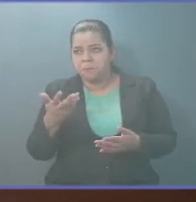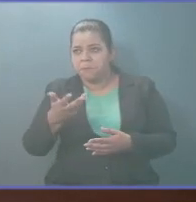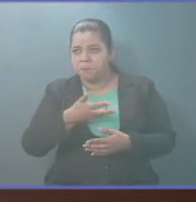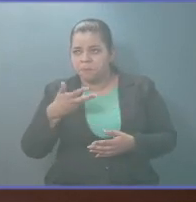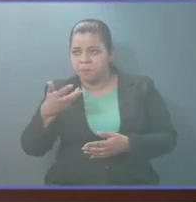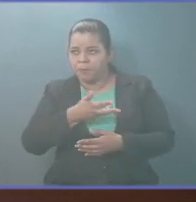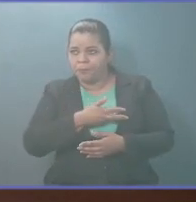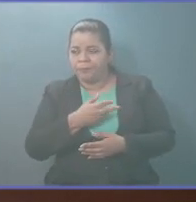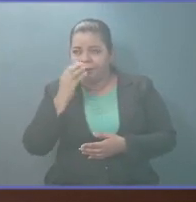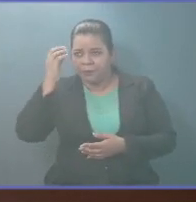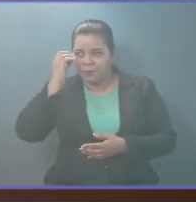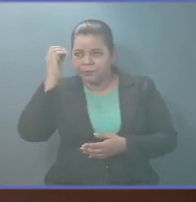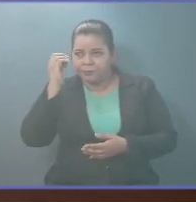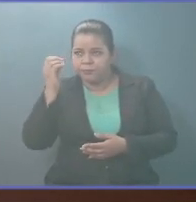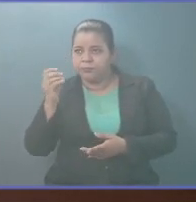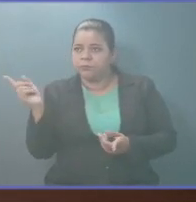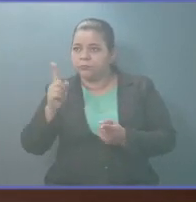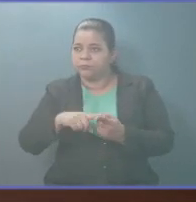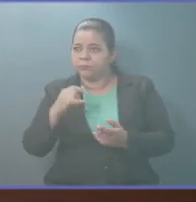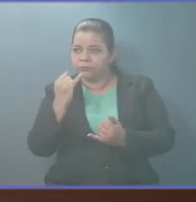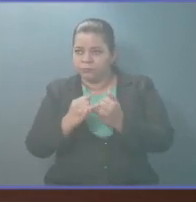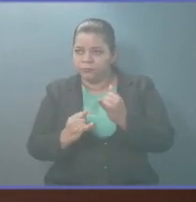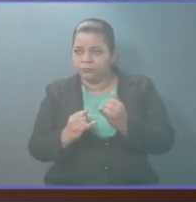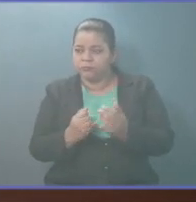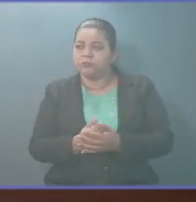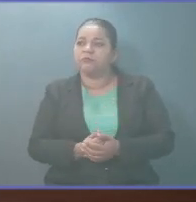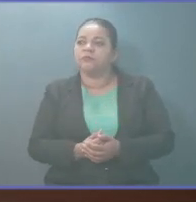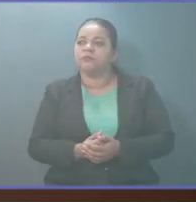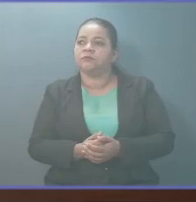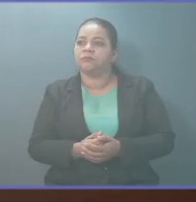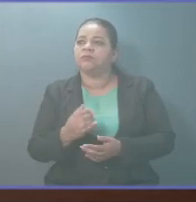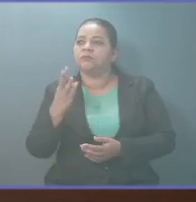es cambiar días hábiles por días continuos.